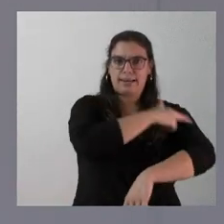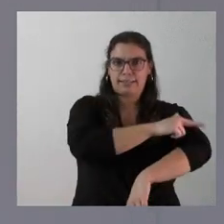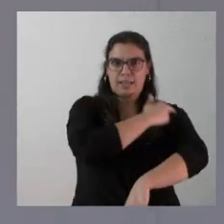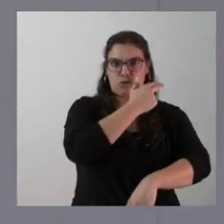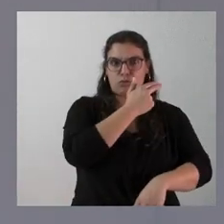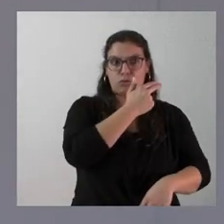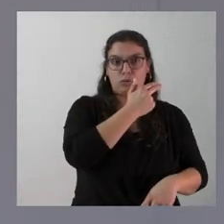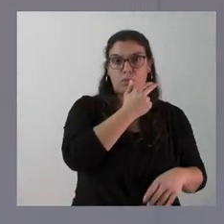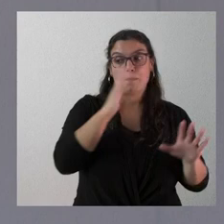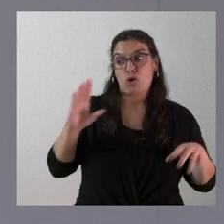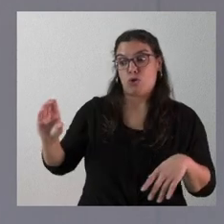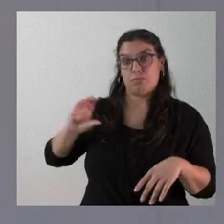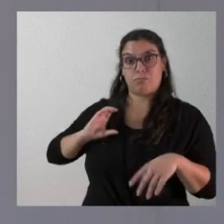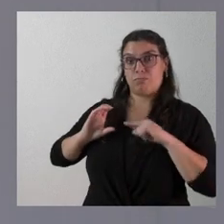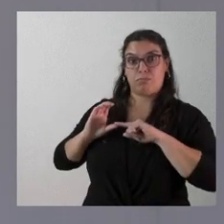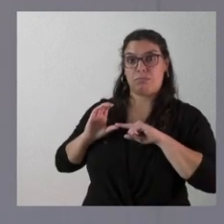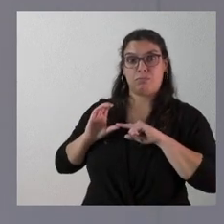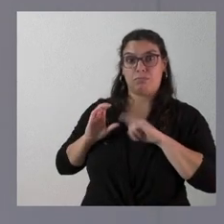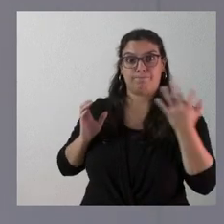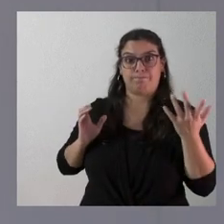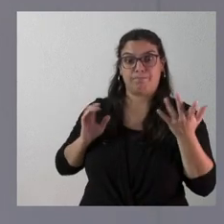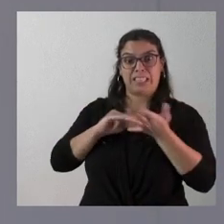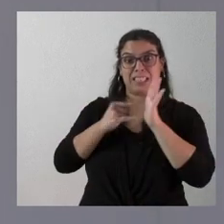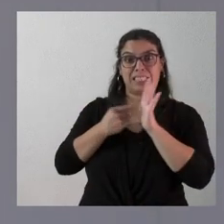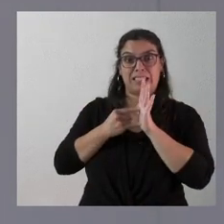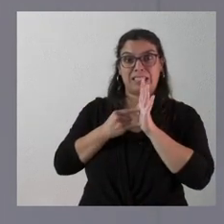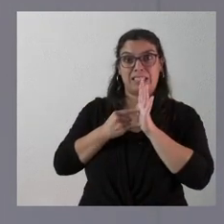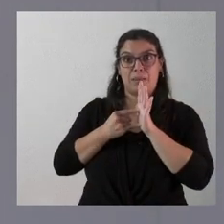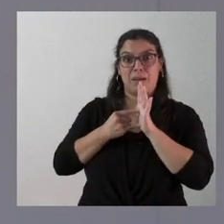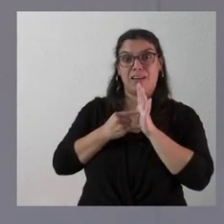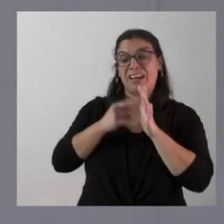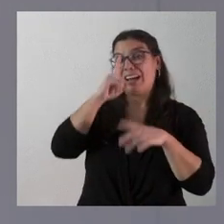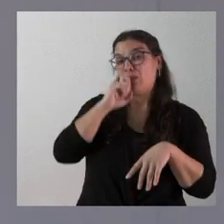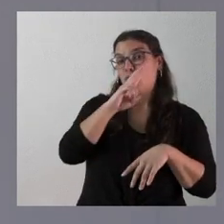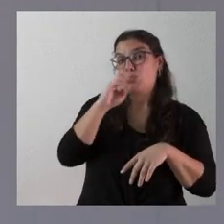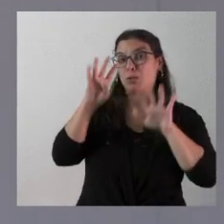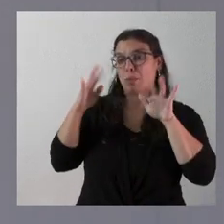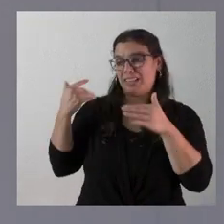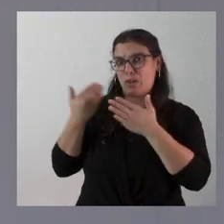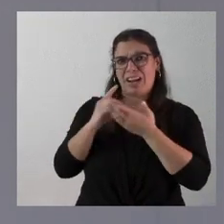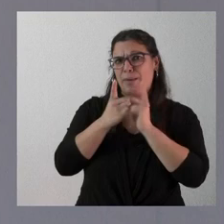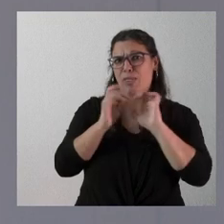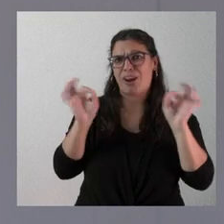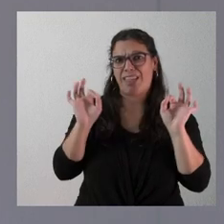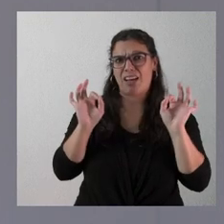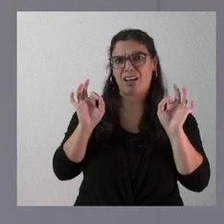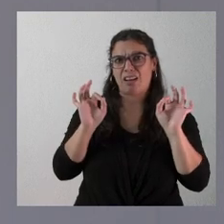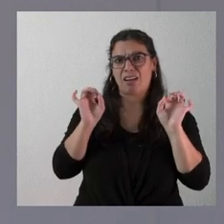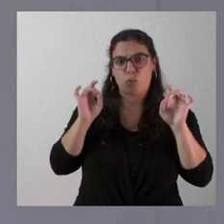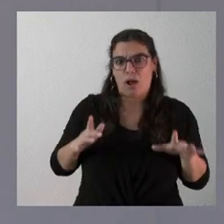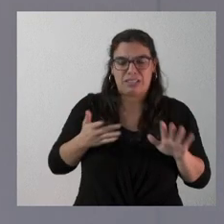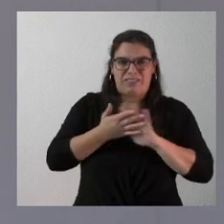y sin embargo el sistema de diferenciación térmica con el que estamos viviendo es un año es un sistema desde el año 2009 por tanto plenamente